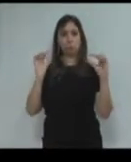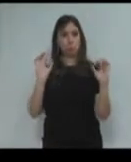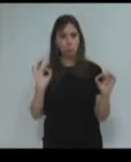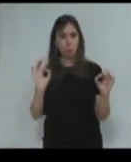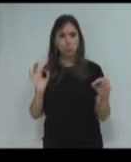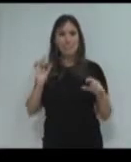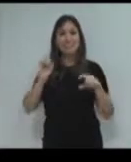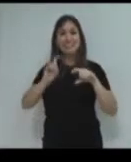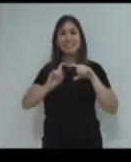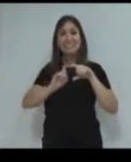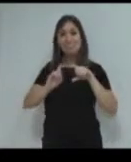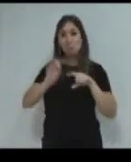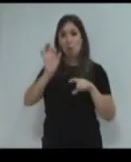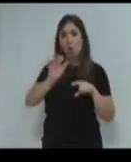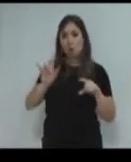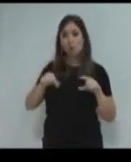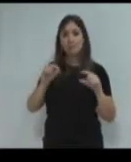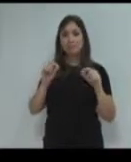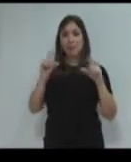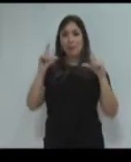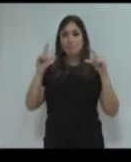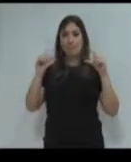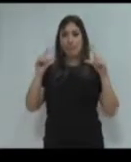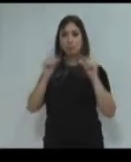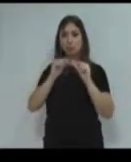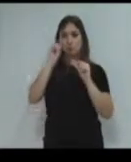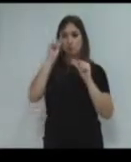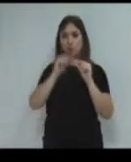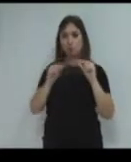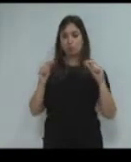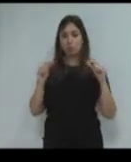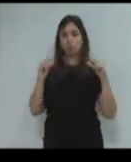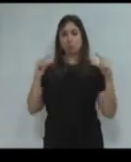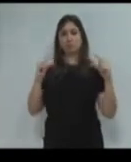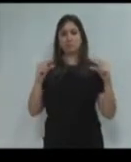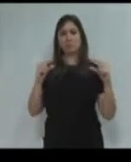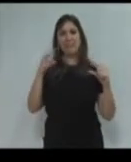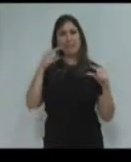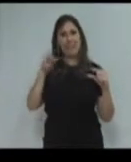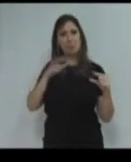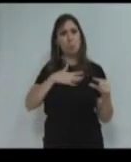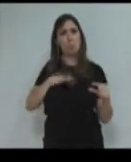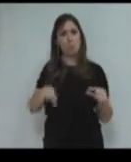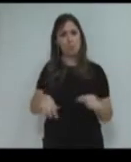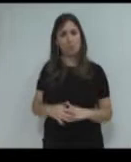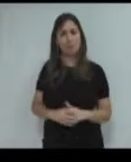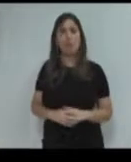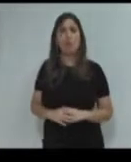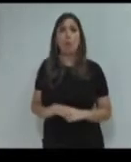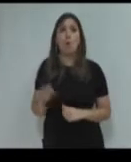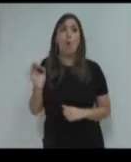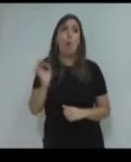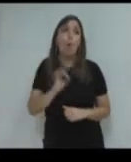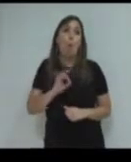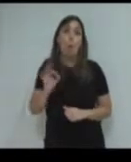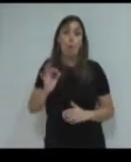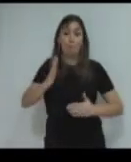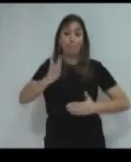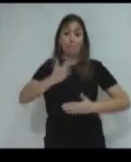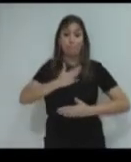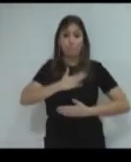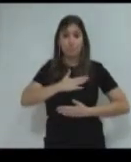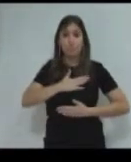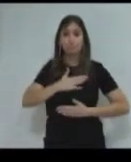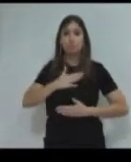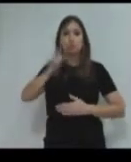tanto el tipo de fuente como su tamaño que se pueda leer, ¿no? O que con mi producto de